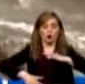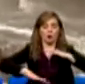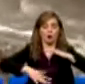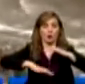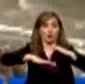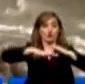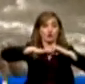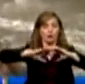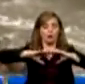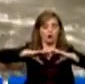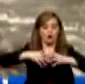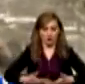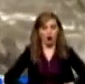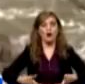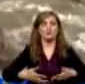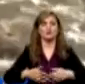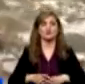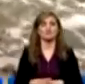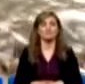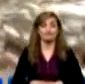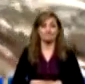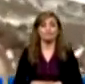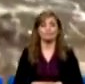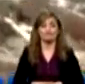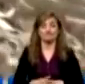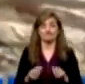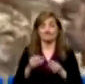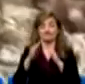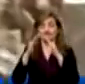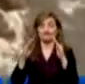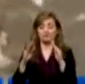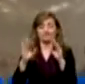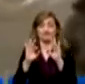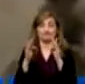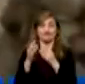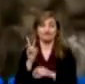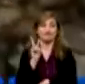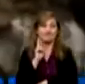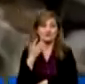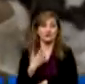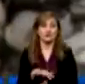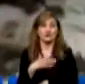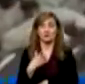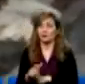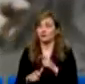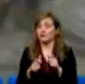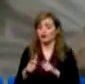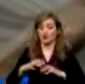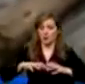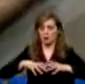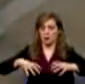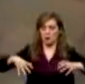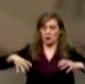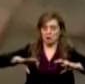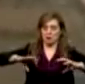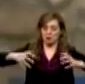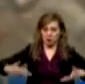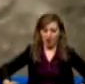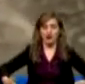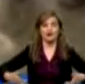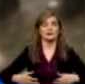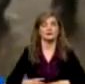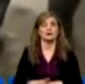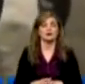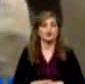Pablito, te pido que enfoquemos por este lado para que vea la gente que se llevó prácticamente toda la vereda en este sector y es